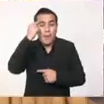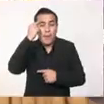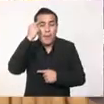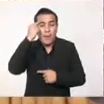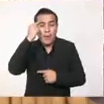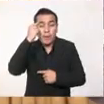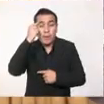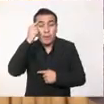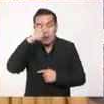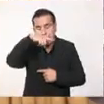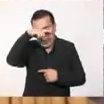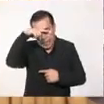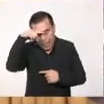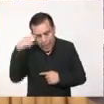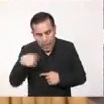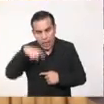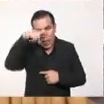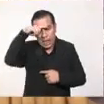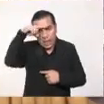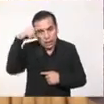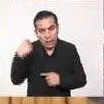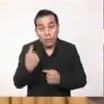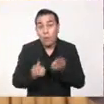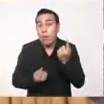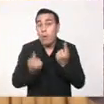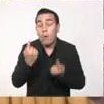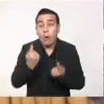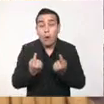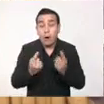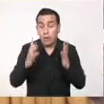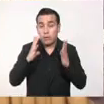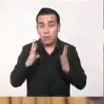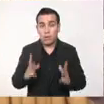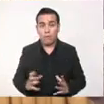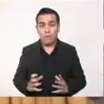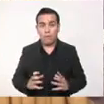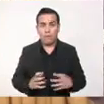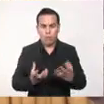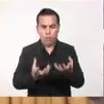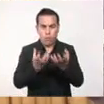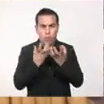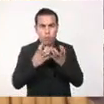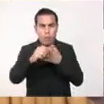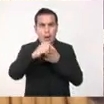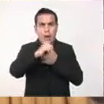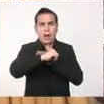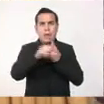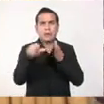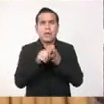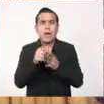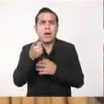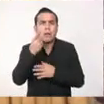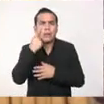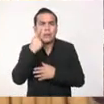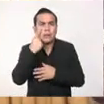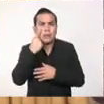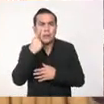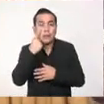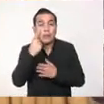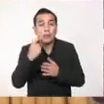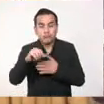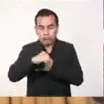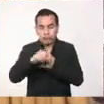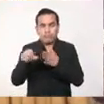las grandes tareas que podría tener un gobierno con mayoría cualificada en la